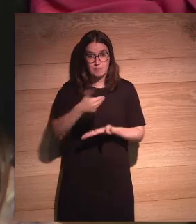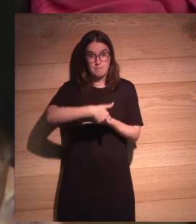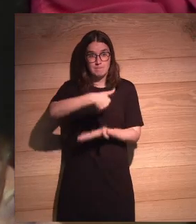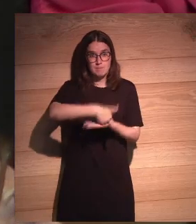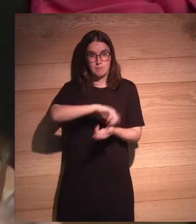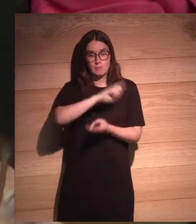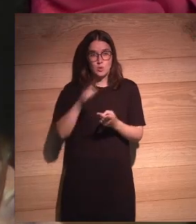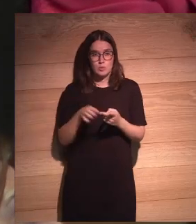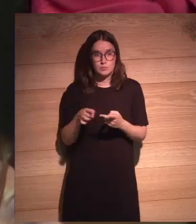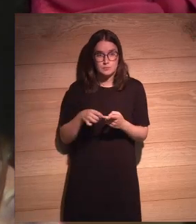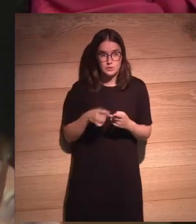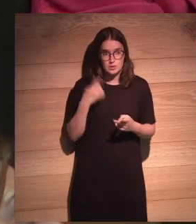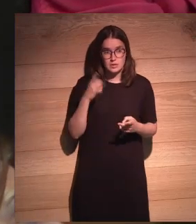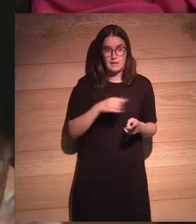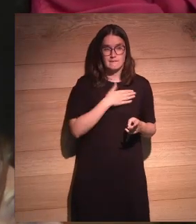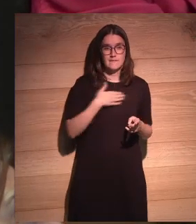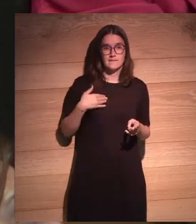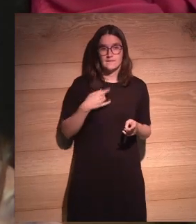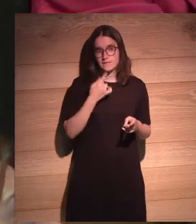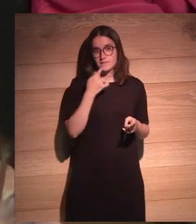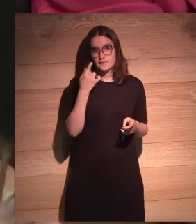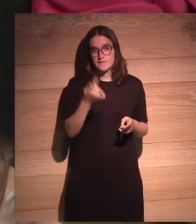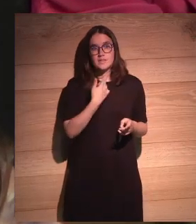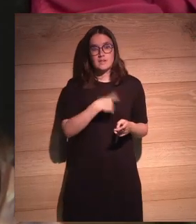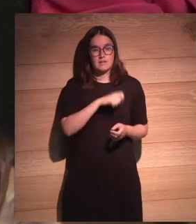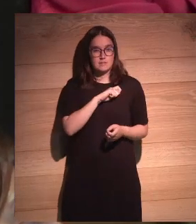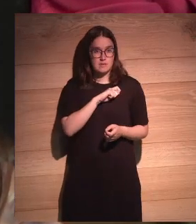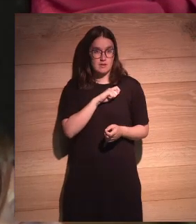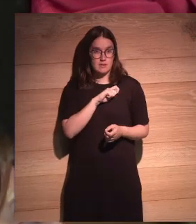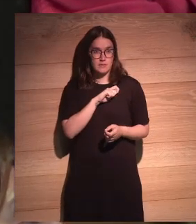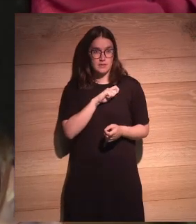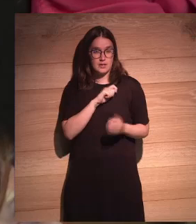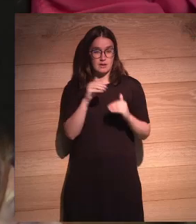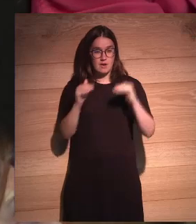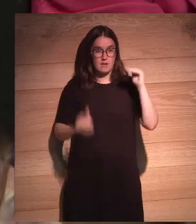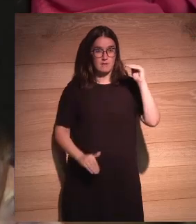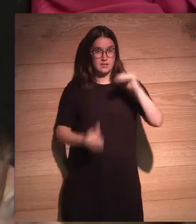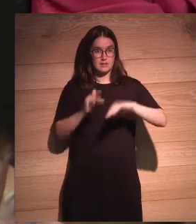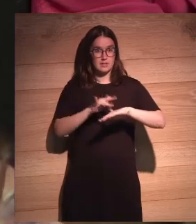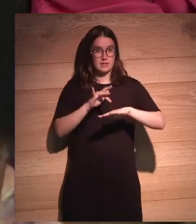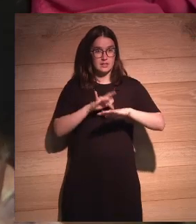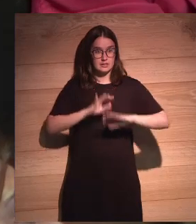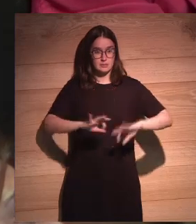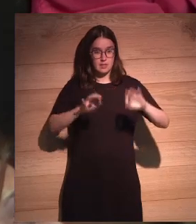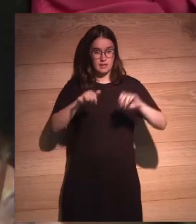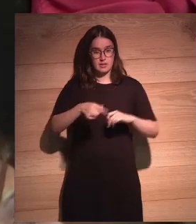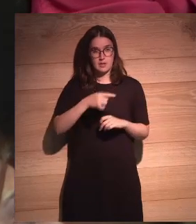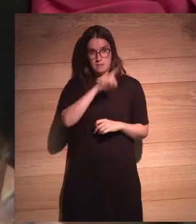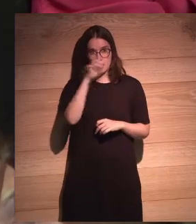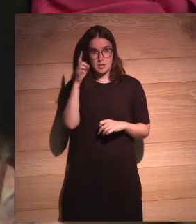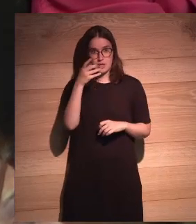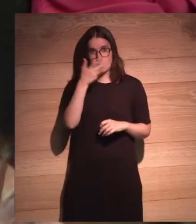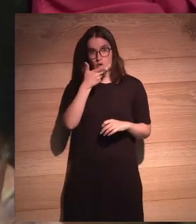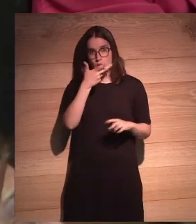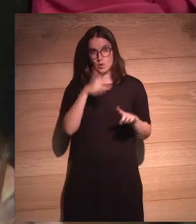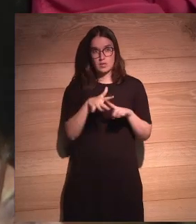demanda. Por otra parte, también quería decir que en España la brecha digital, y concretamente aquí en Madrid, yo